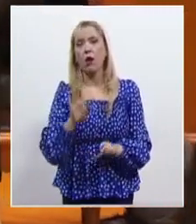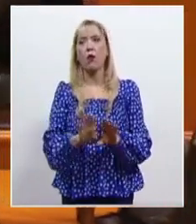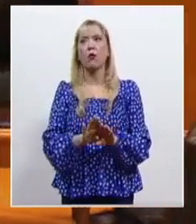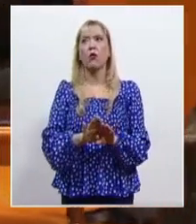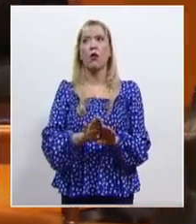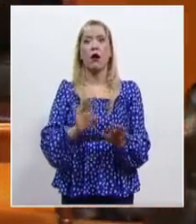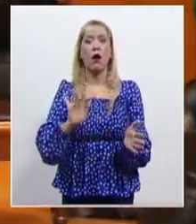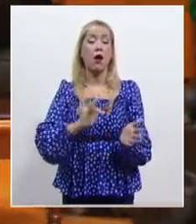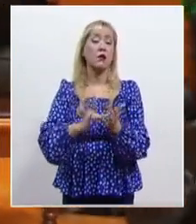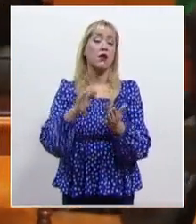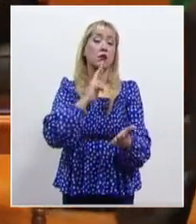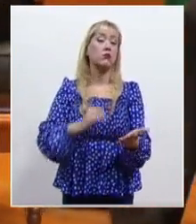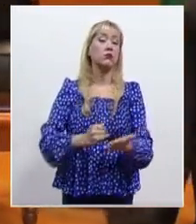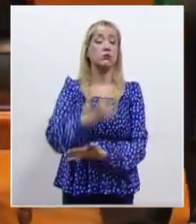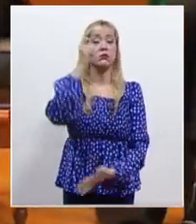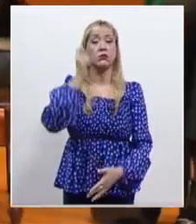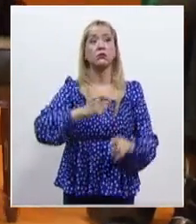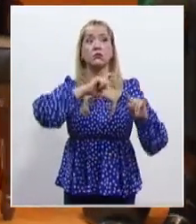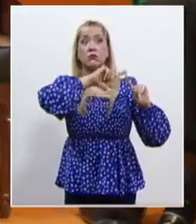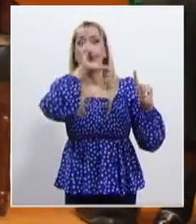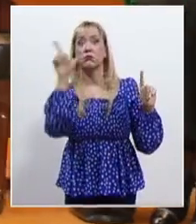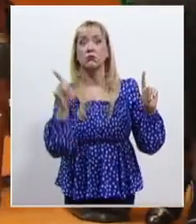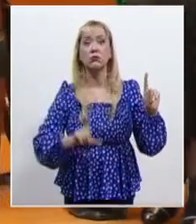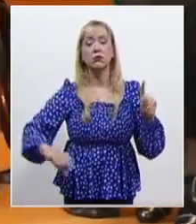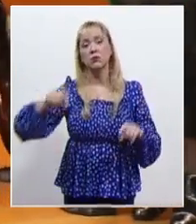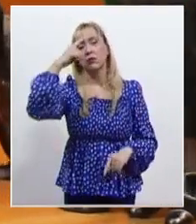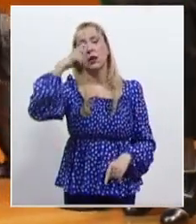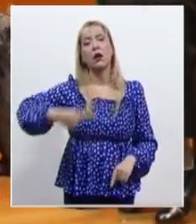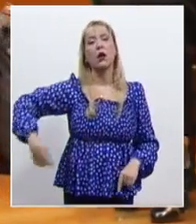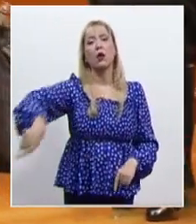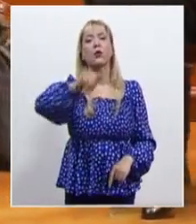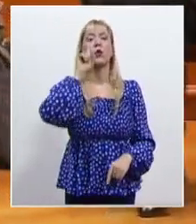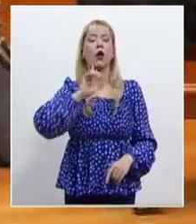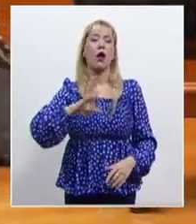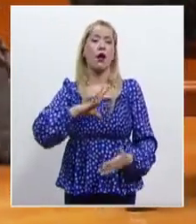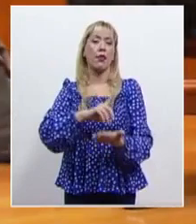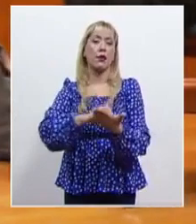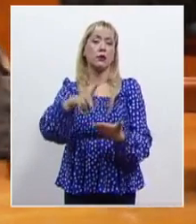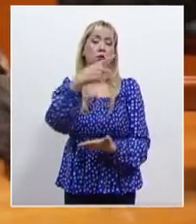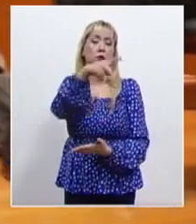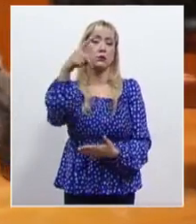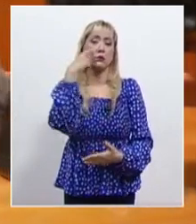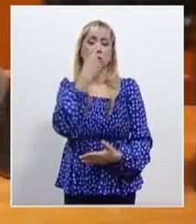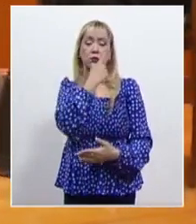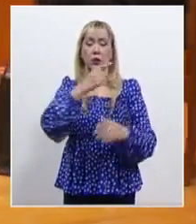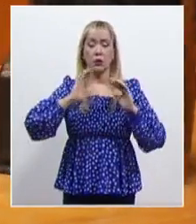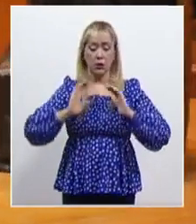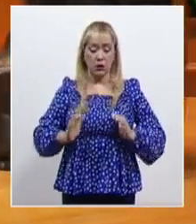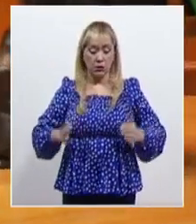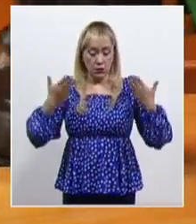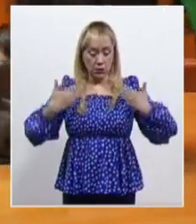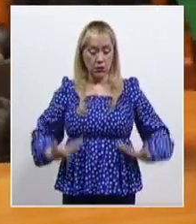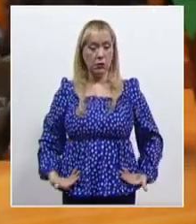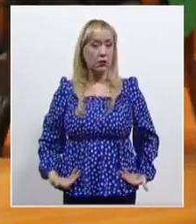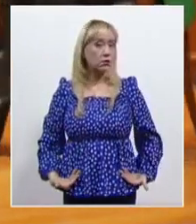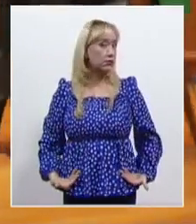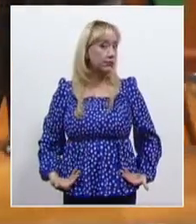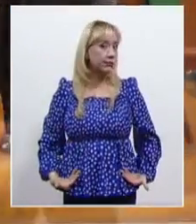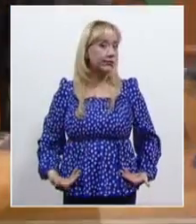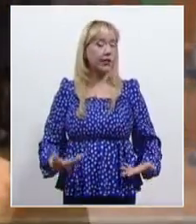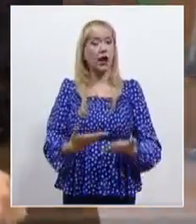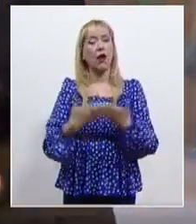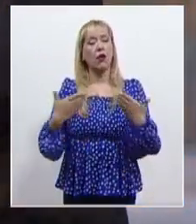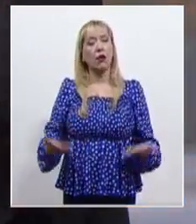federal, envían un mensaje muy potente de que las mujeres tienen derecho a decidir sobre su cuerpo, y ahora el reto es garantizar el